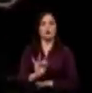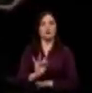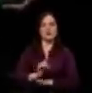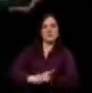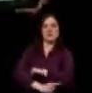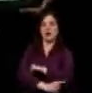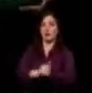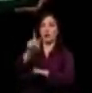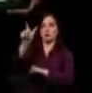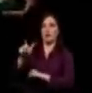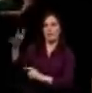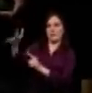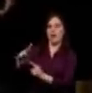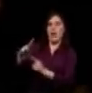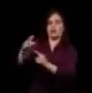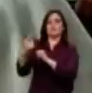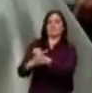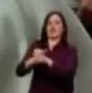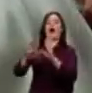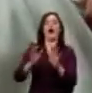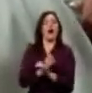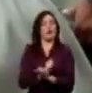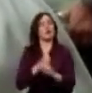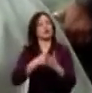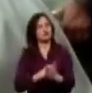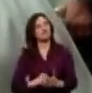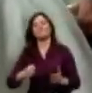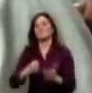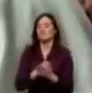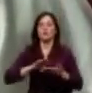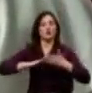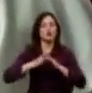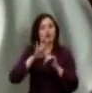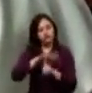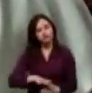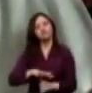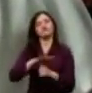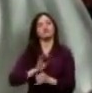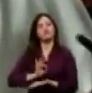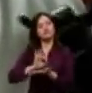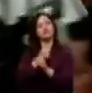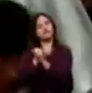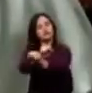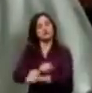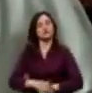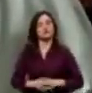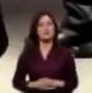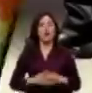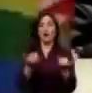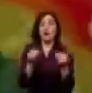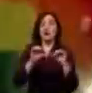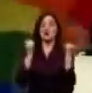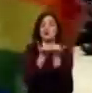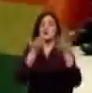de discriminación, un logro que la transgénero atribuye a la lucha constante de la comunidad a la cual representa. Ahora es